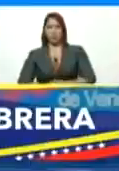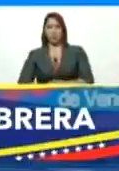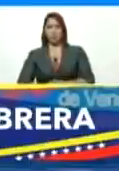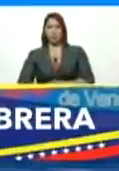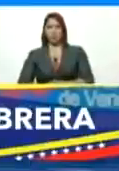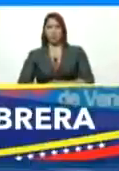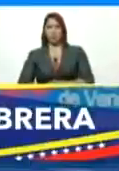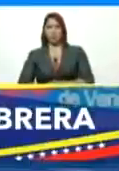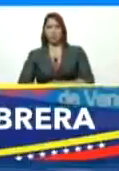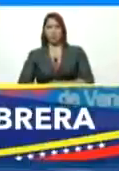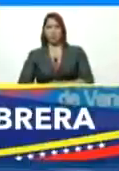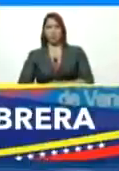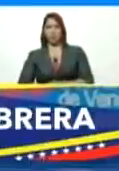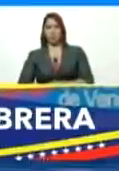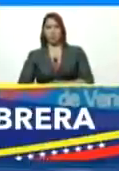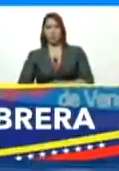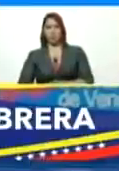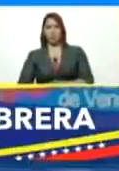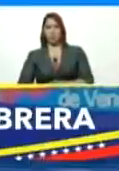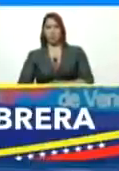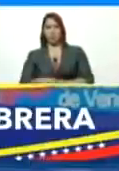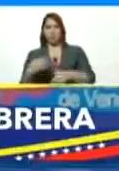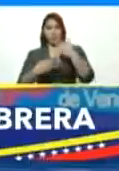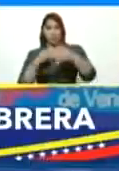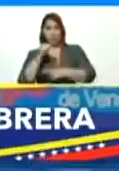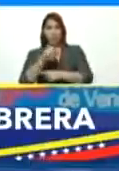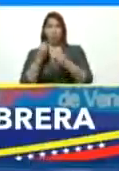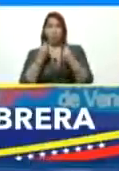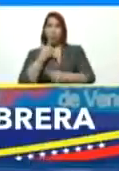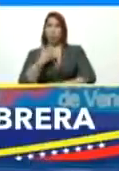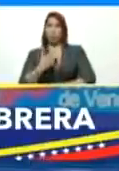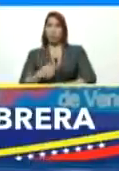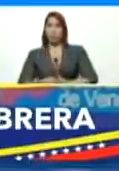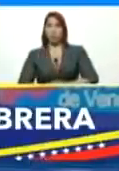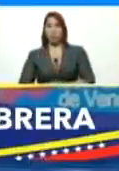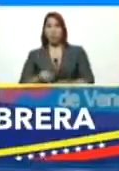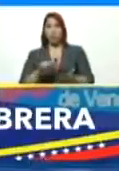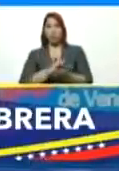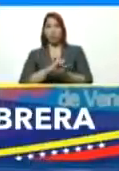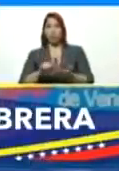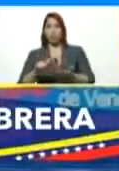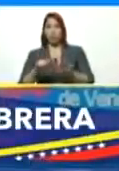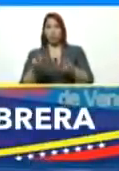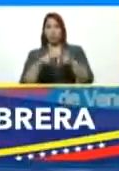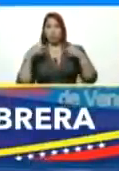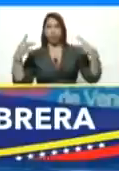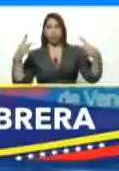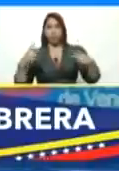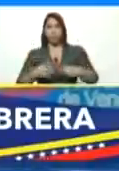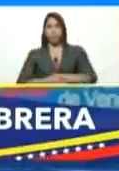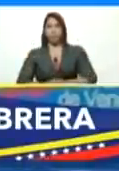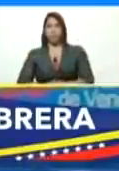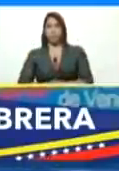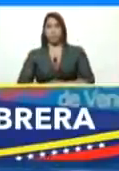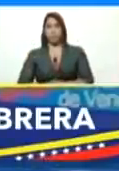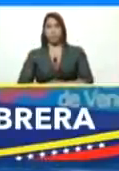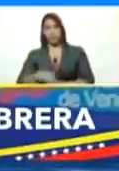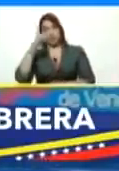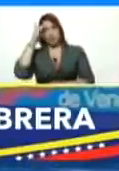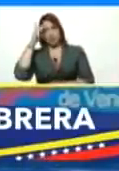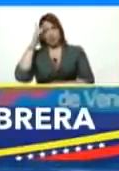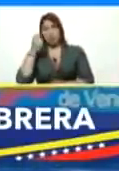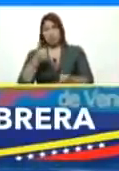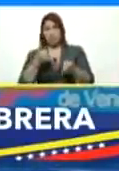tecnócrata revolucionaria como dice new york times' del si me parece